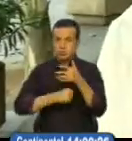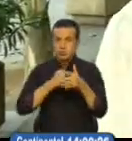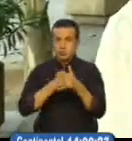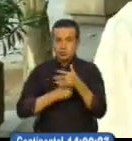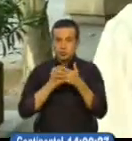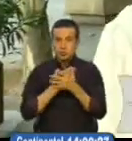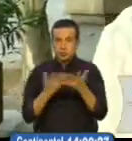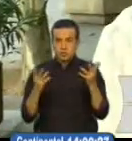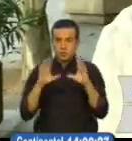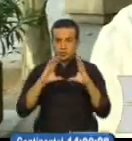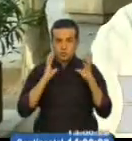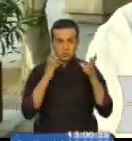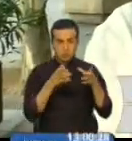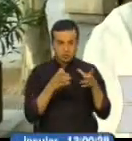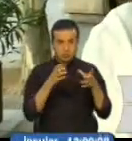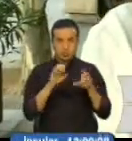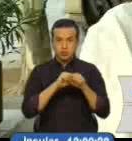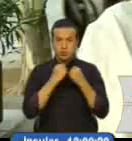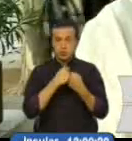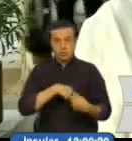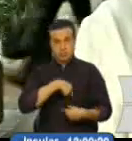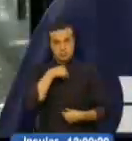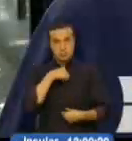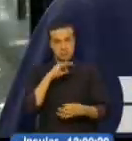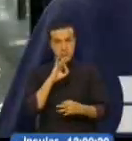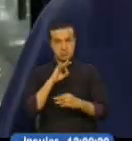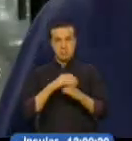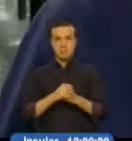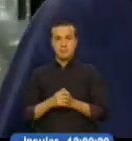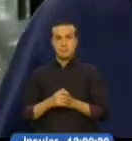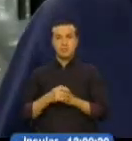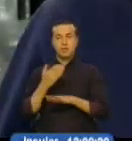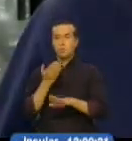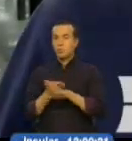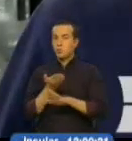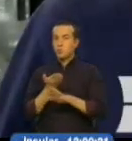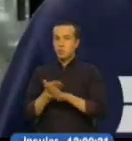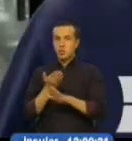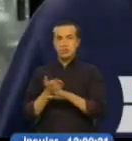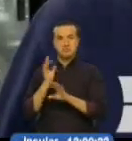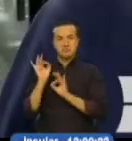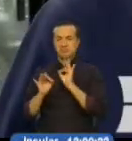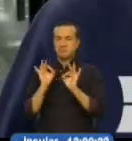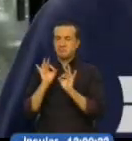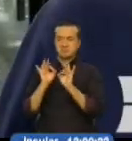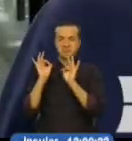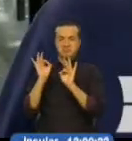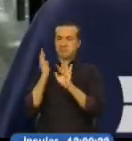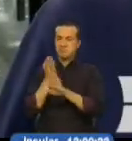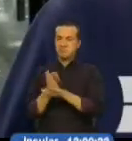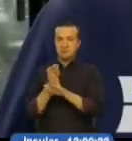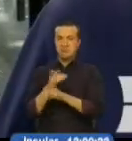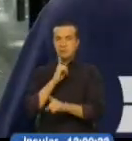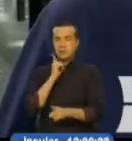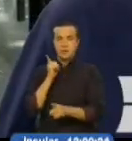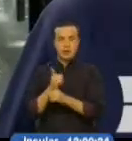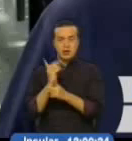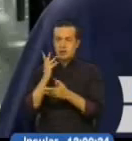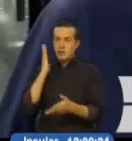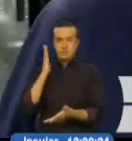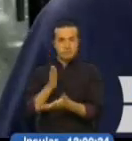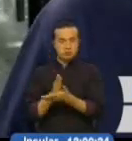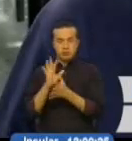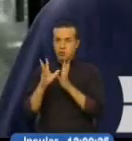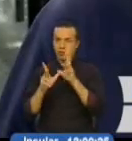y un frente por parte de la sociedad civil. Me parece una propuesta perfecta para acabar definitivamente